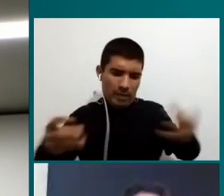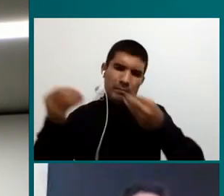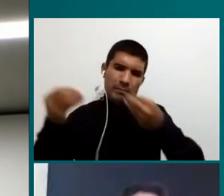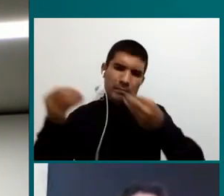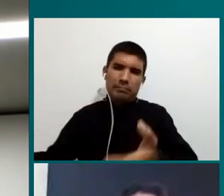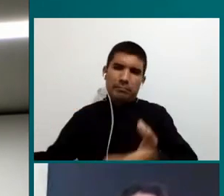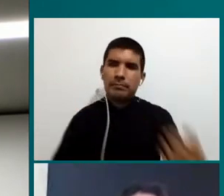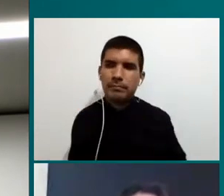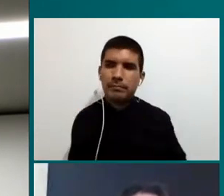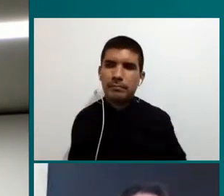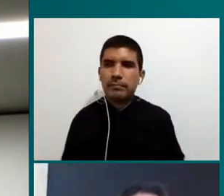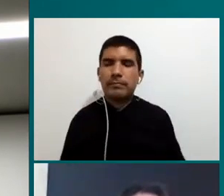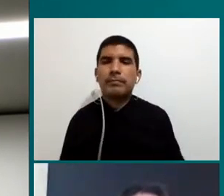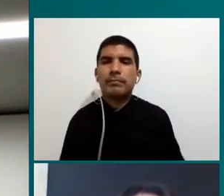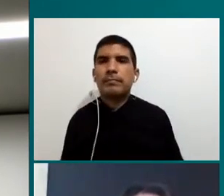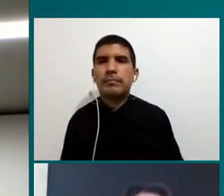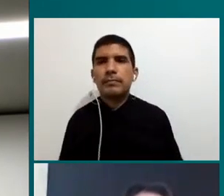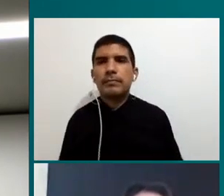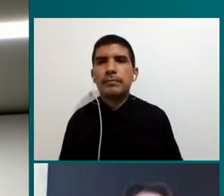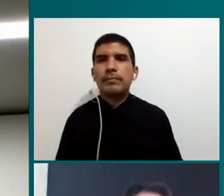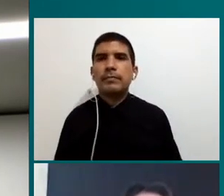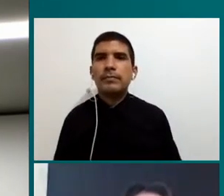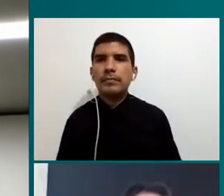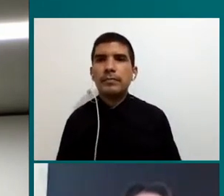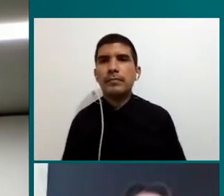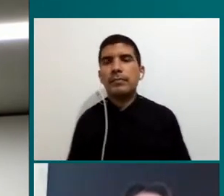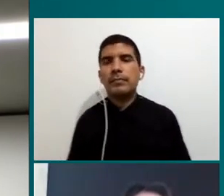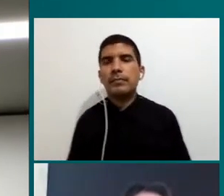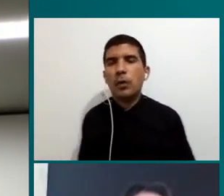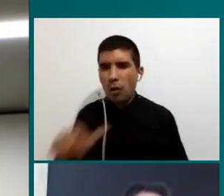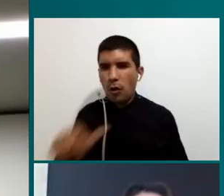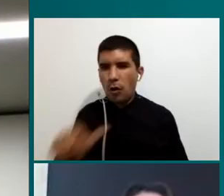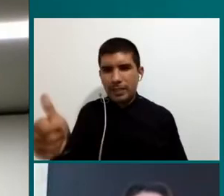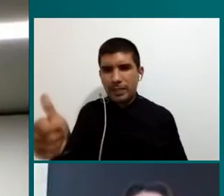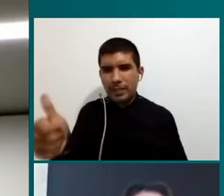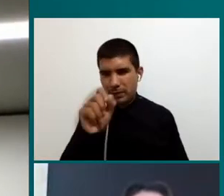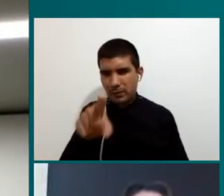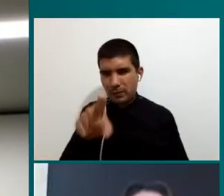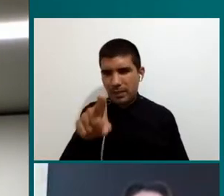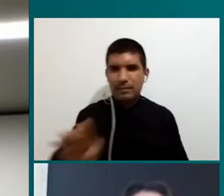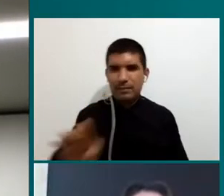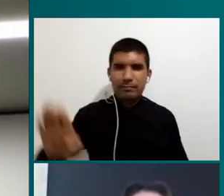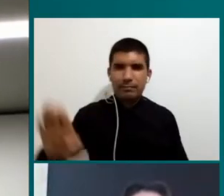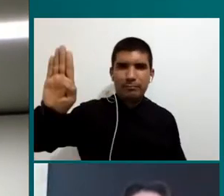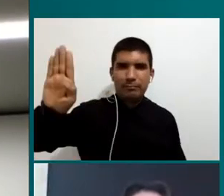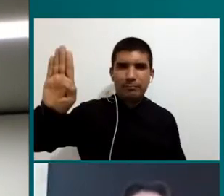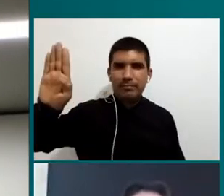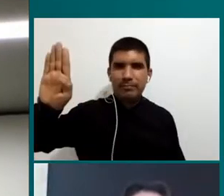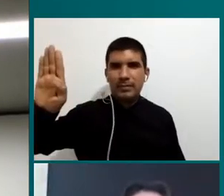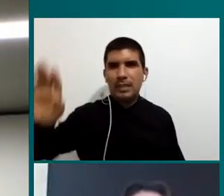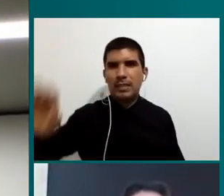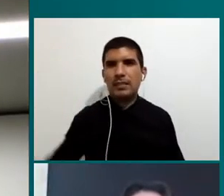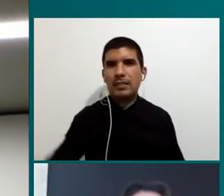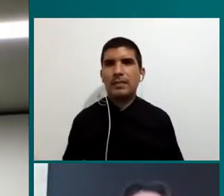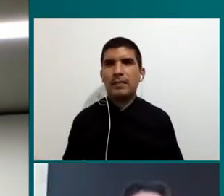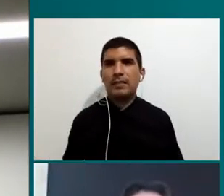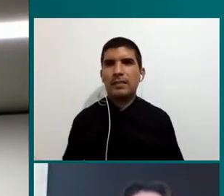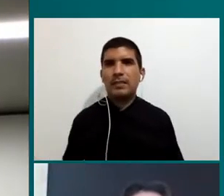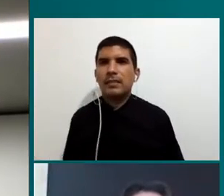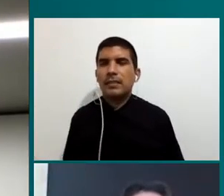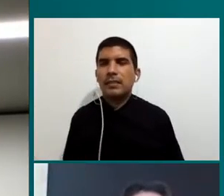Perfecto. Y tenemos por aquí otra pregunta que también es muy interesante. Nos dicen, ¿cómo desde la cuarta revolución